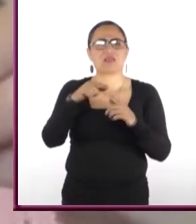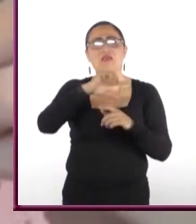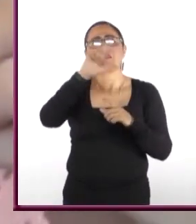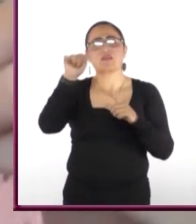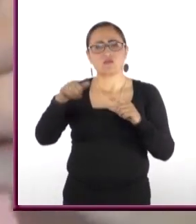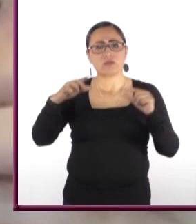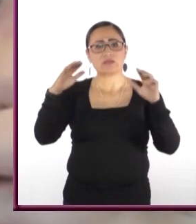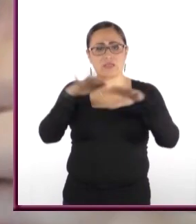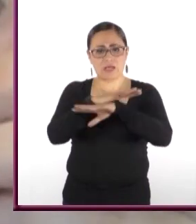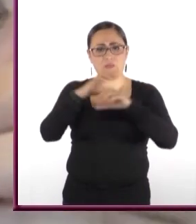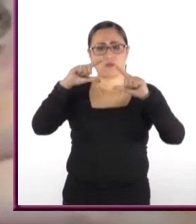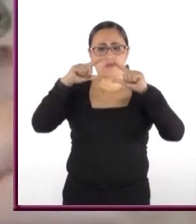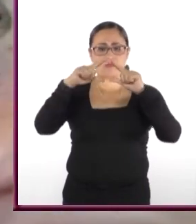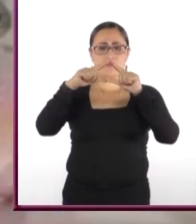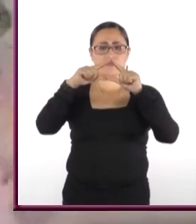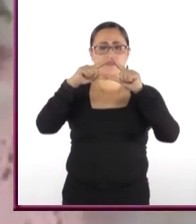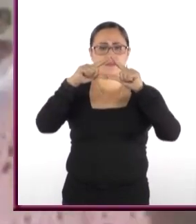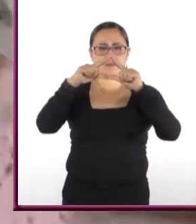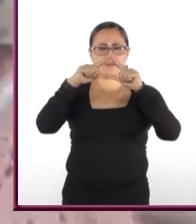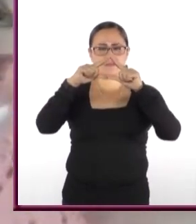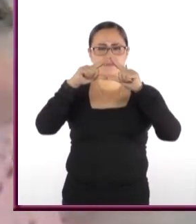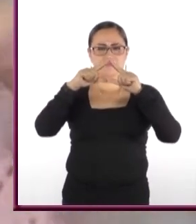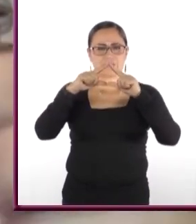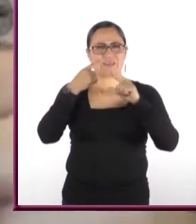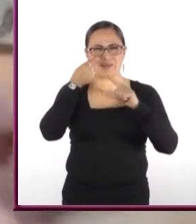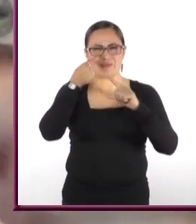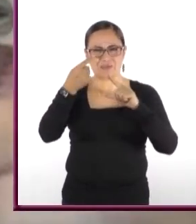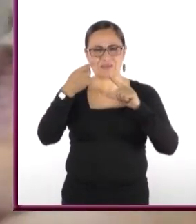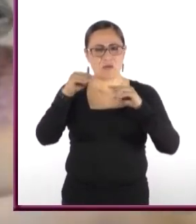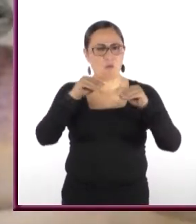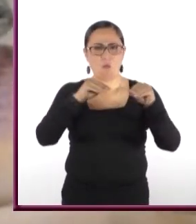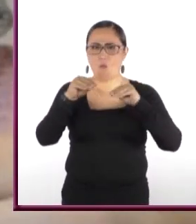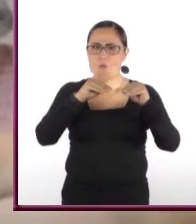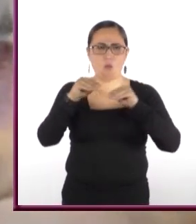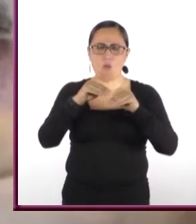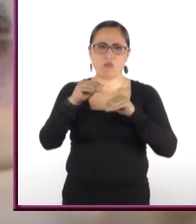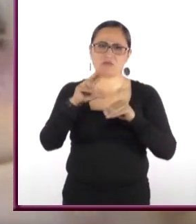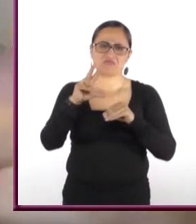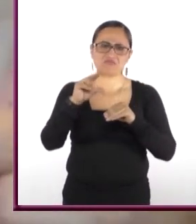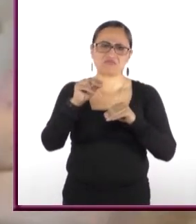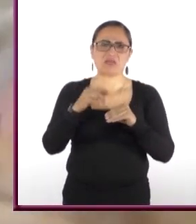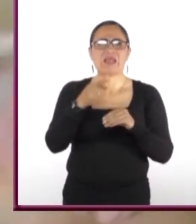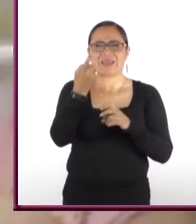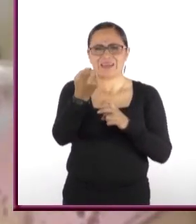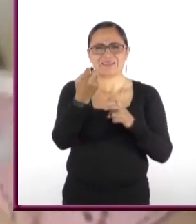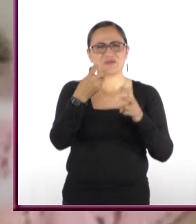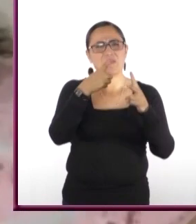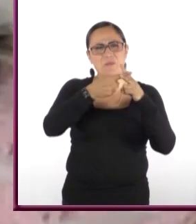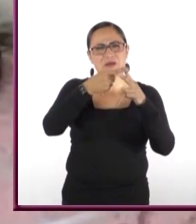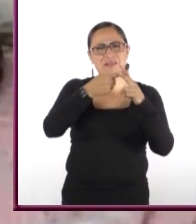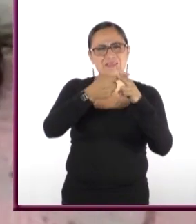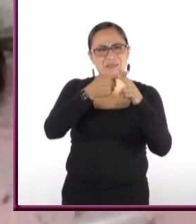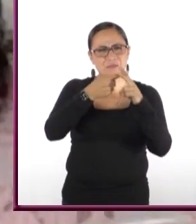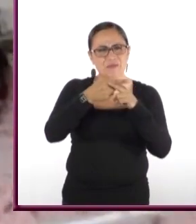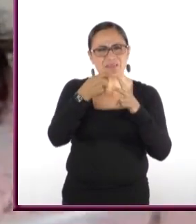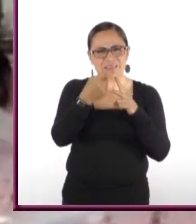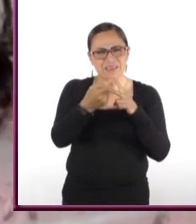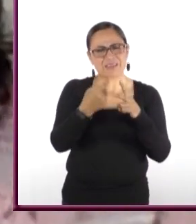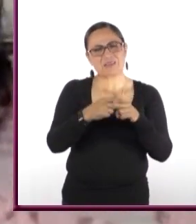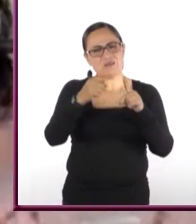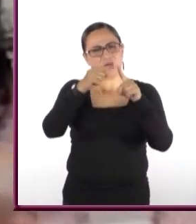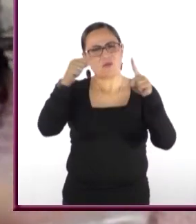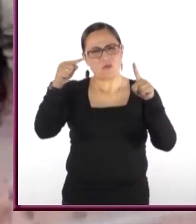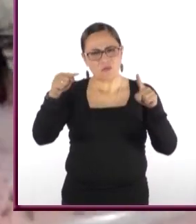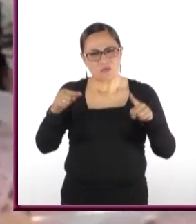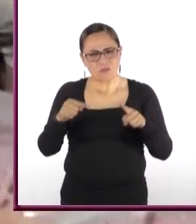triángulo, ¿sí? Fíjense cómo no se mueve. Y entonces en matemáticas lo que probamos es que con